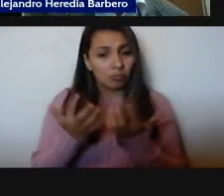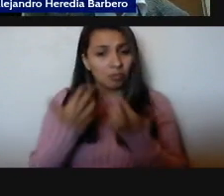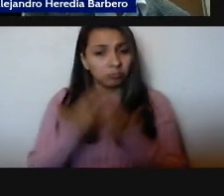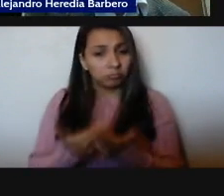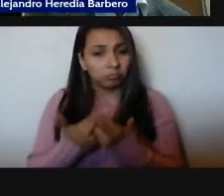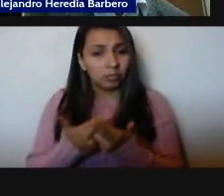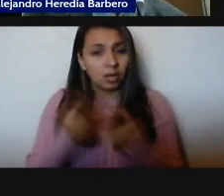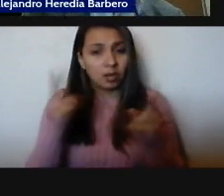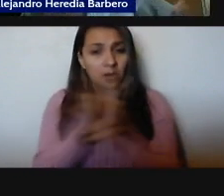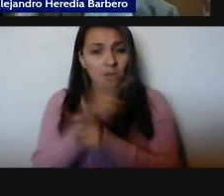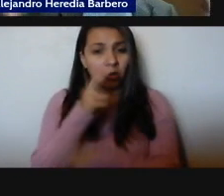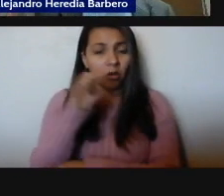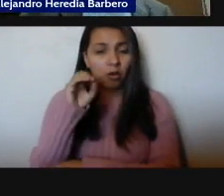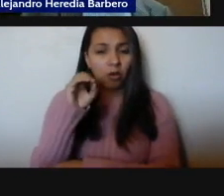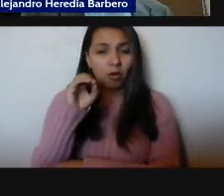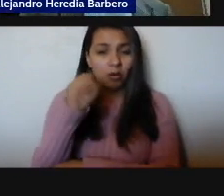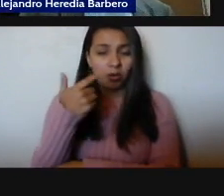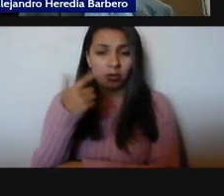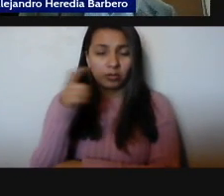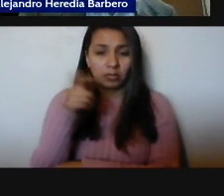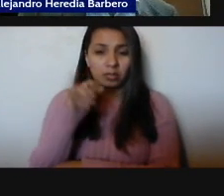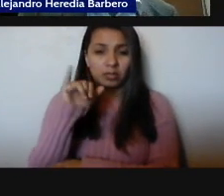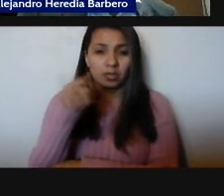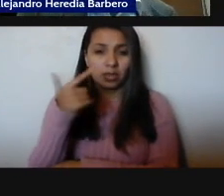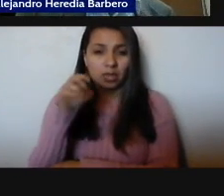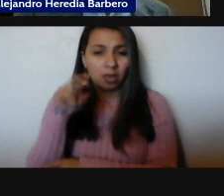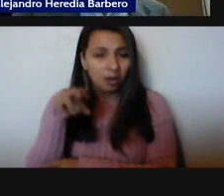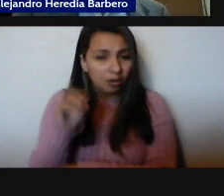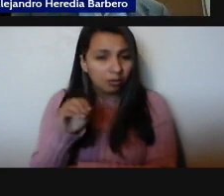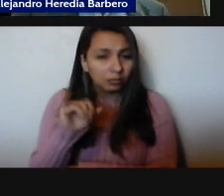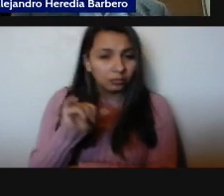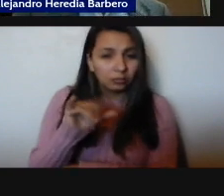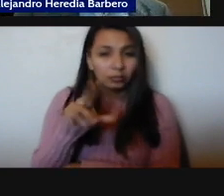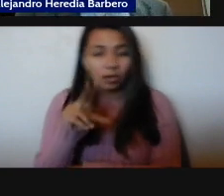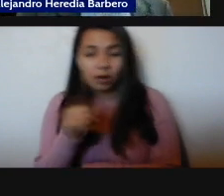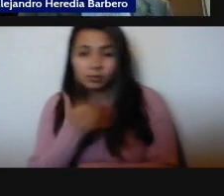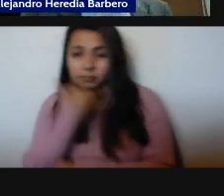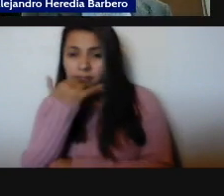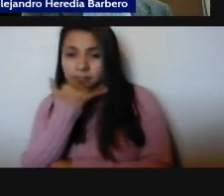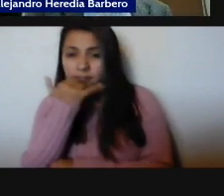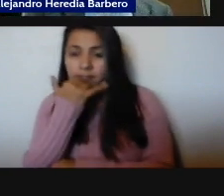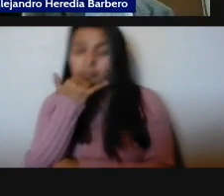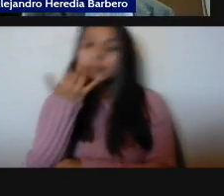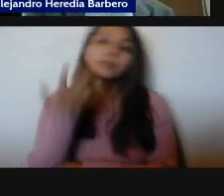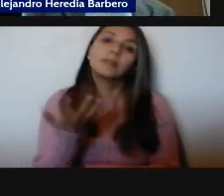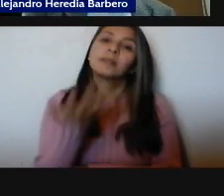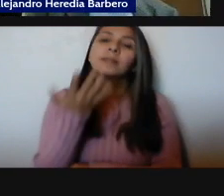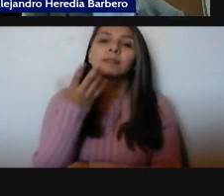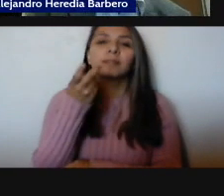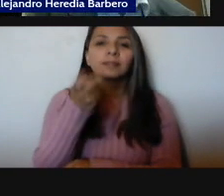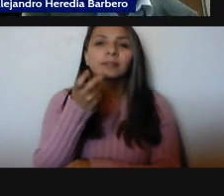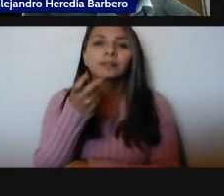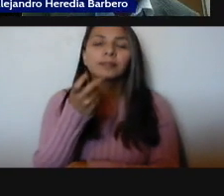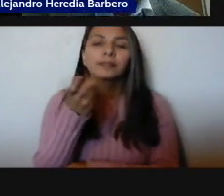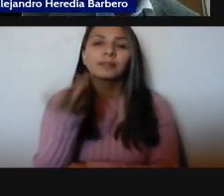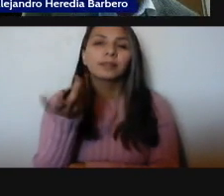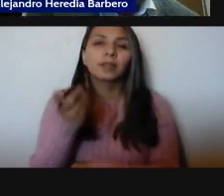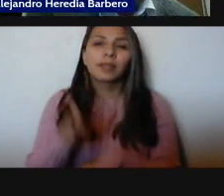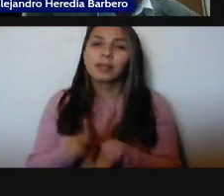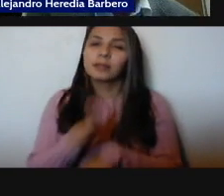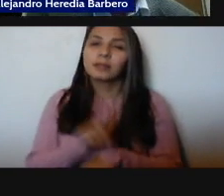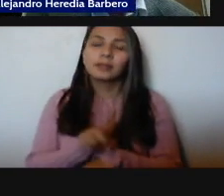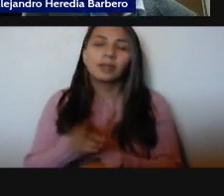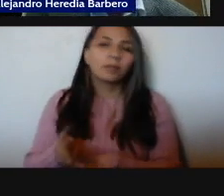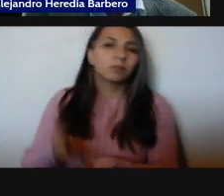nuestro planeta hace 4 o 5 mil millones de años cuando se estaba formando. Y bueno, desde luego, pues desde